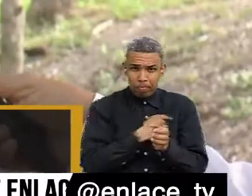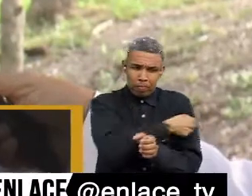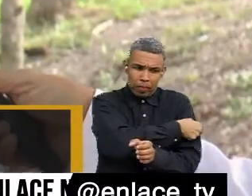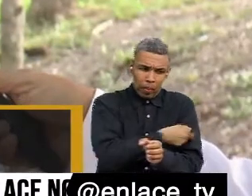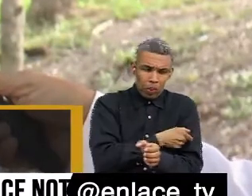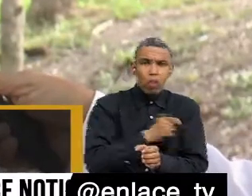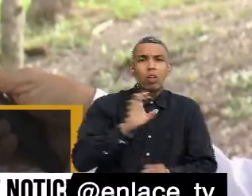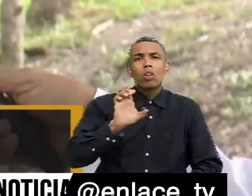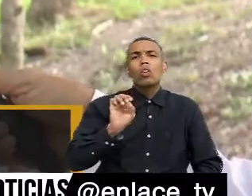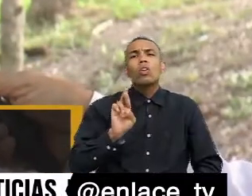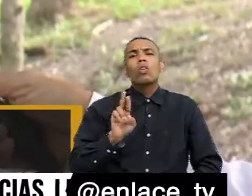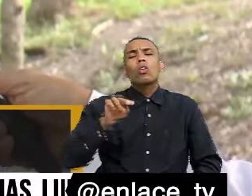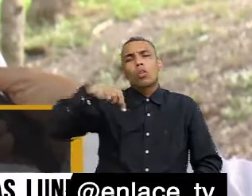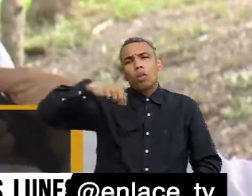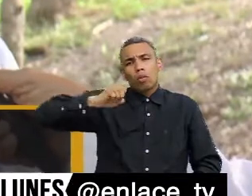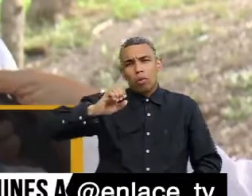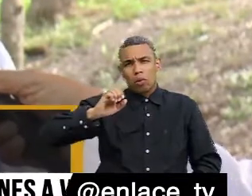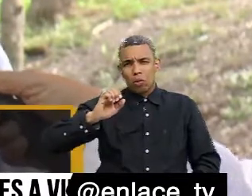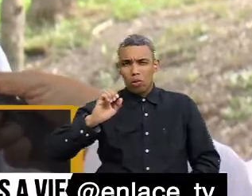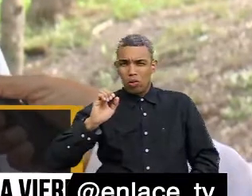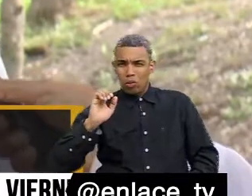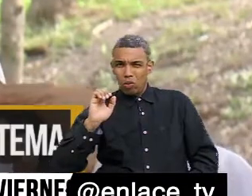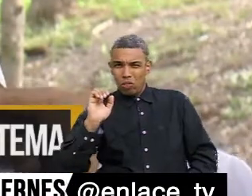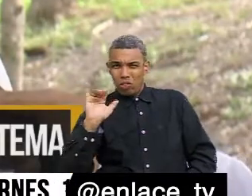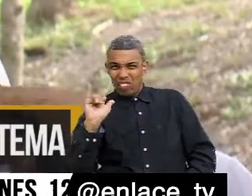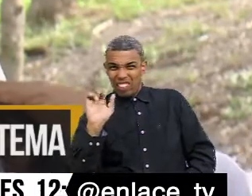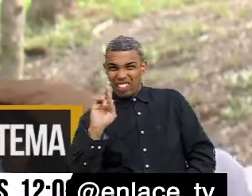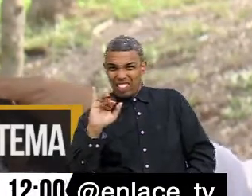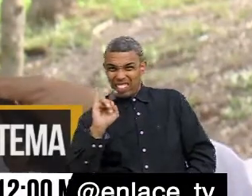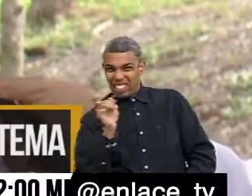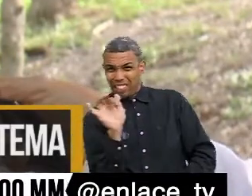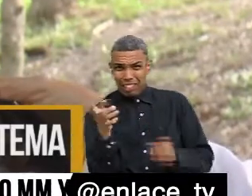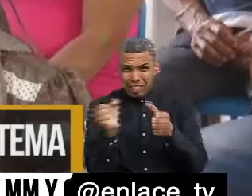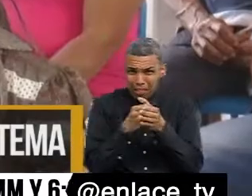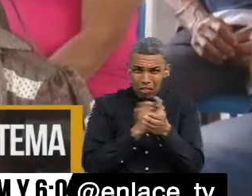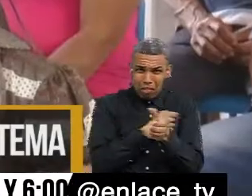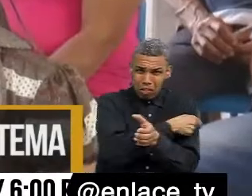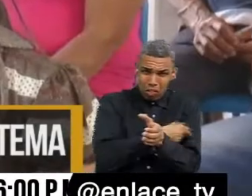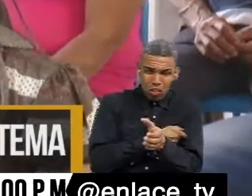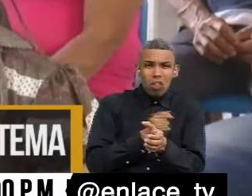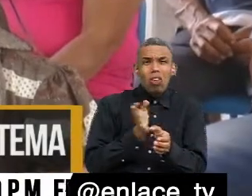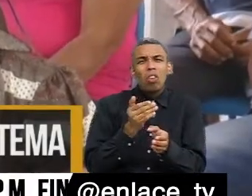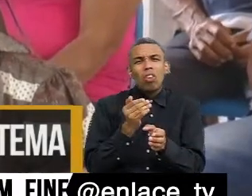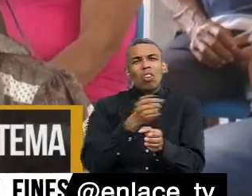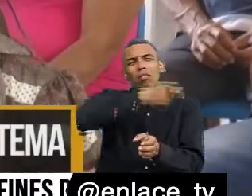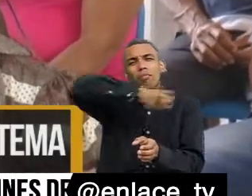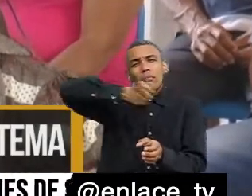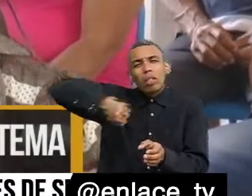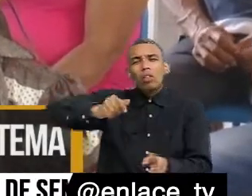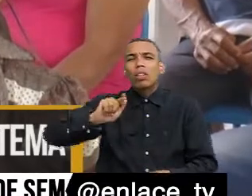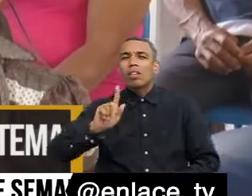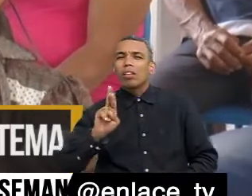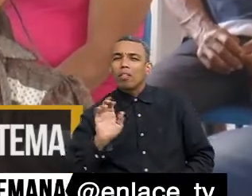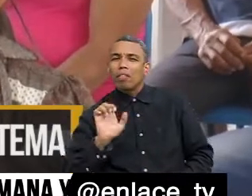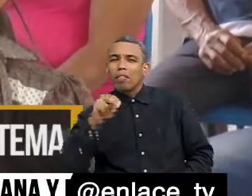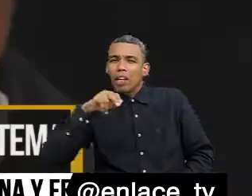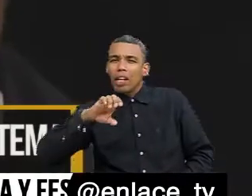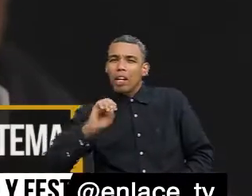yariguíes que hace parte del doctor jesse blanco el compañero leonardo granado es el don del señor fabio hernández